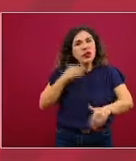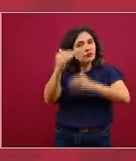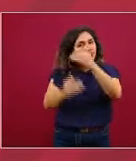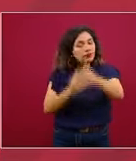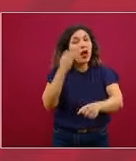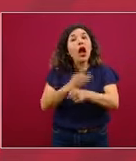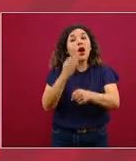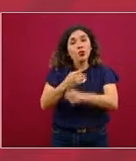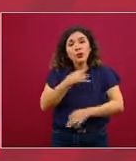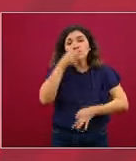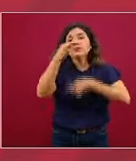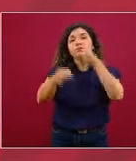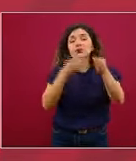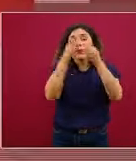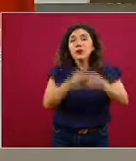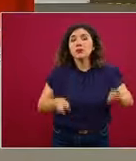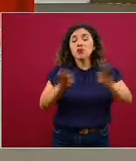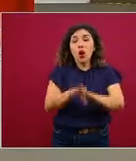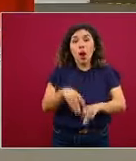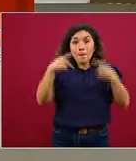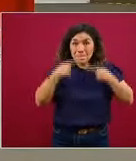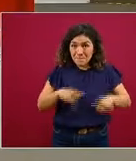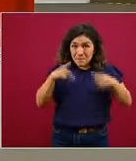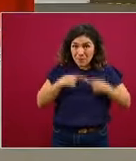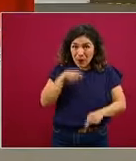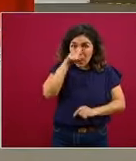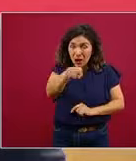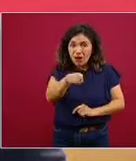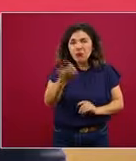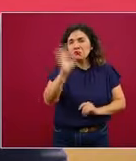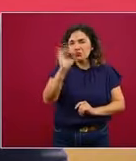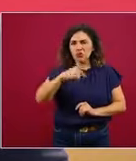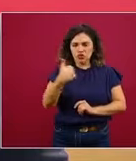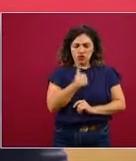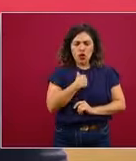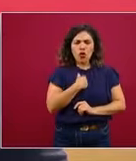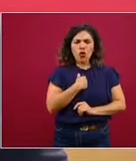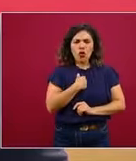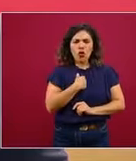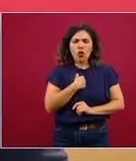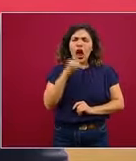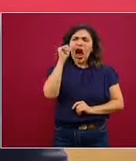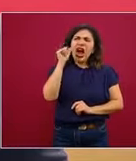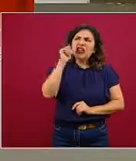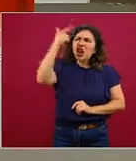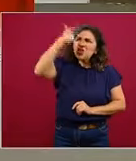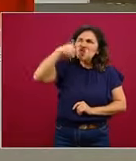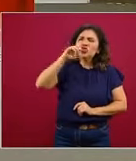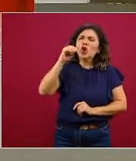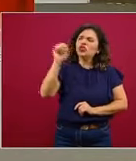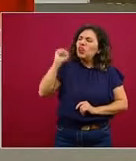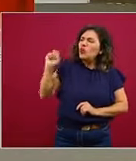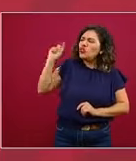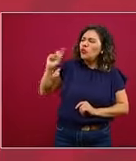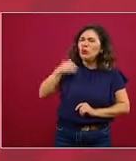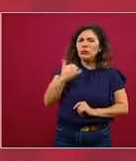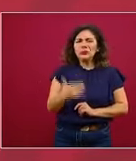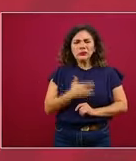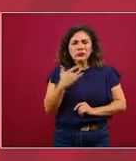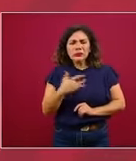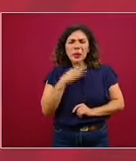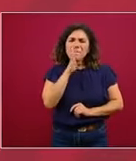llamado importante es a la persona que, si yo soy alguien que la noche anterior o ese fin de semana inicié con